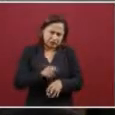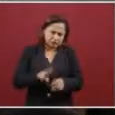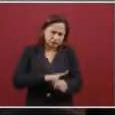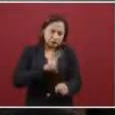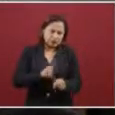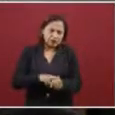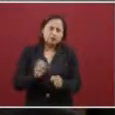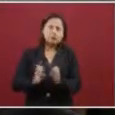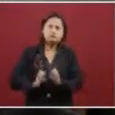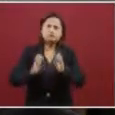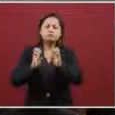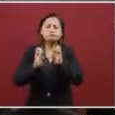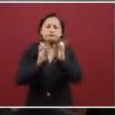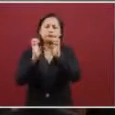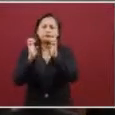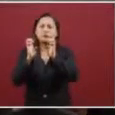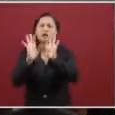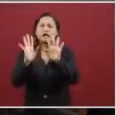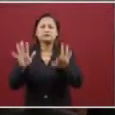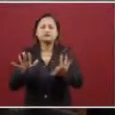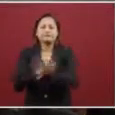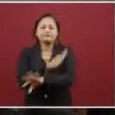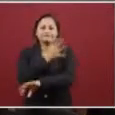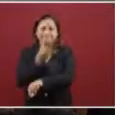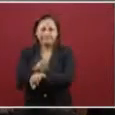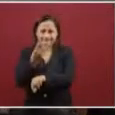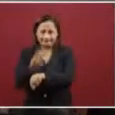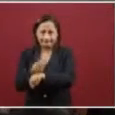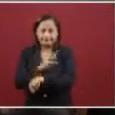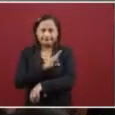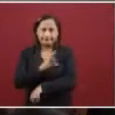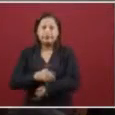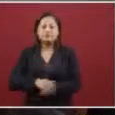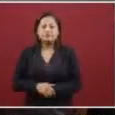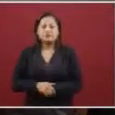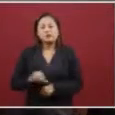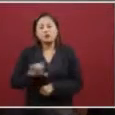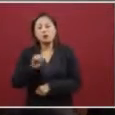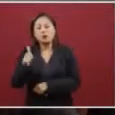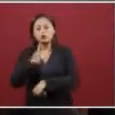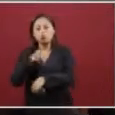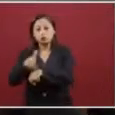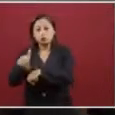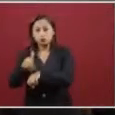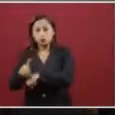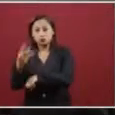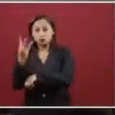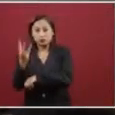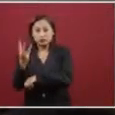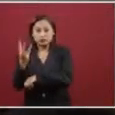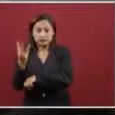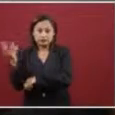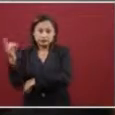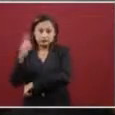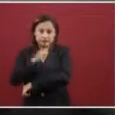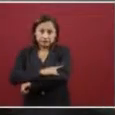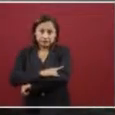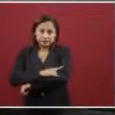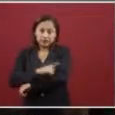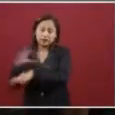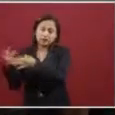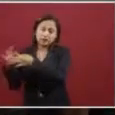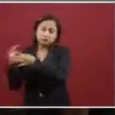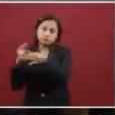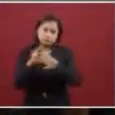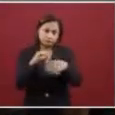la terminal 3 va a tener obviamente una conexión con la terminal